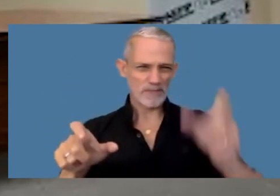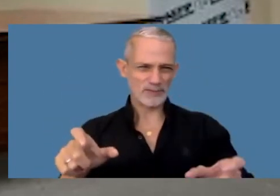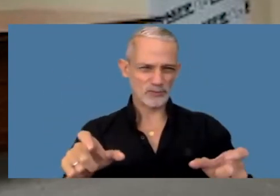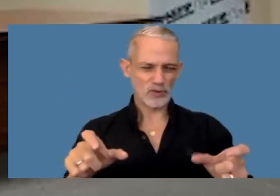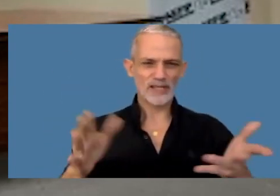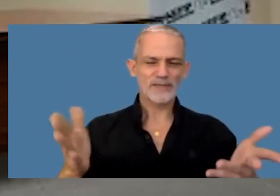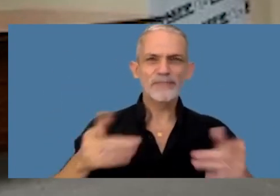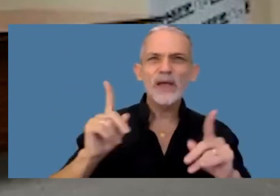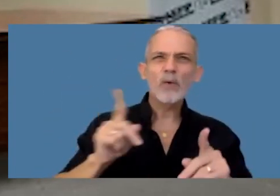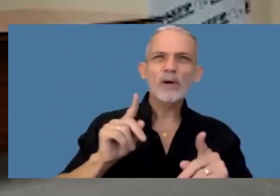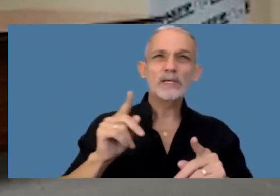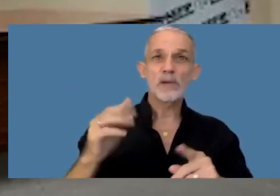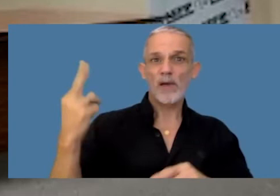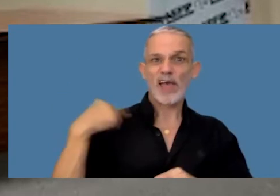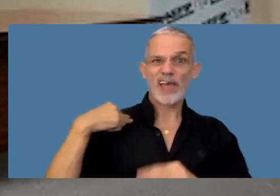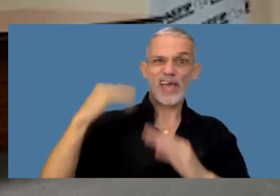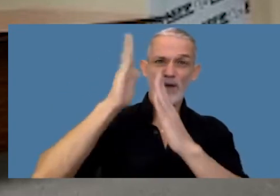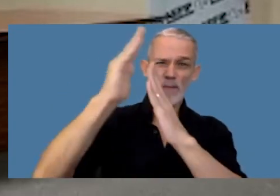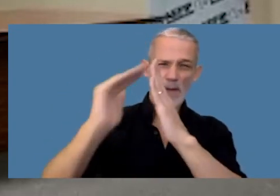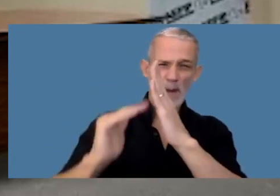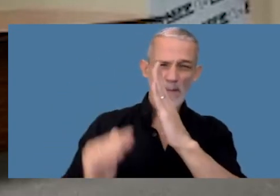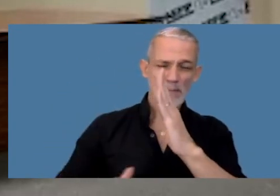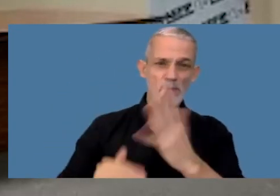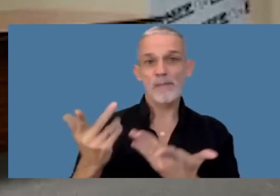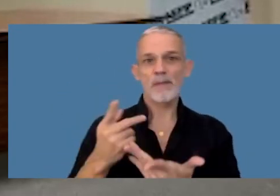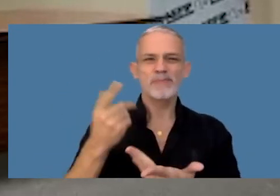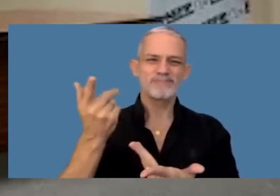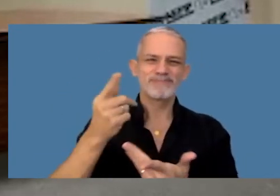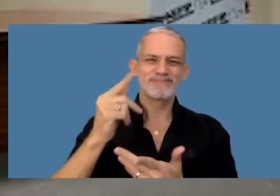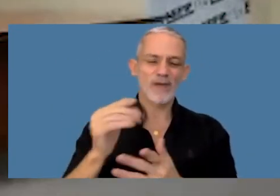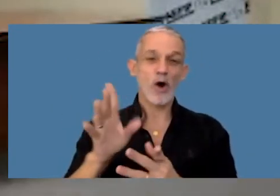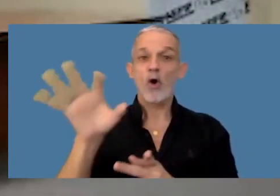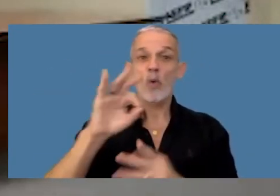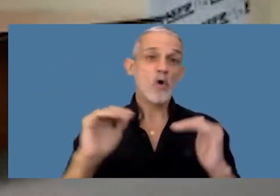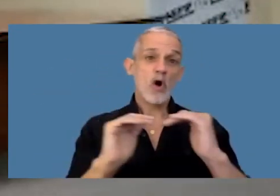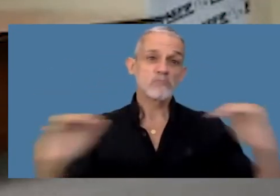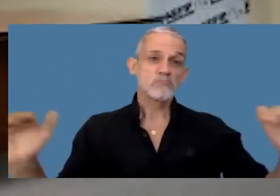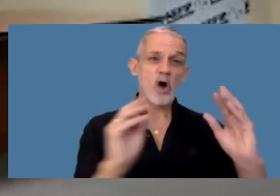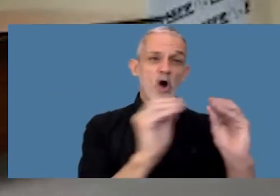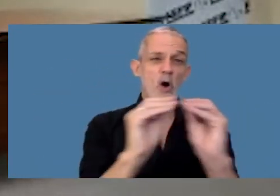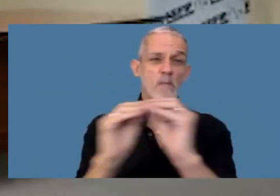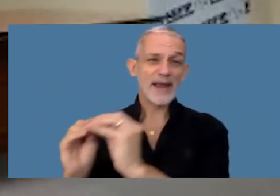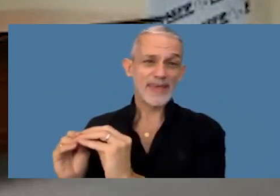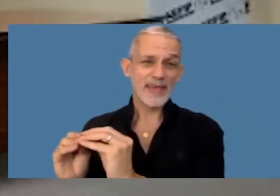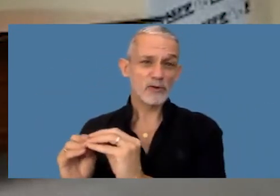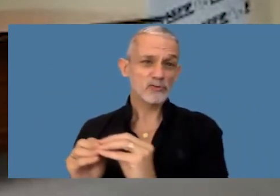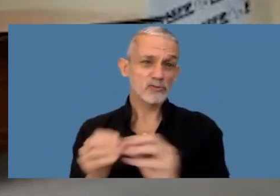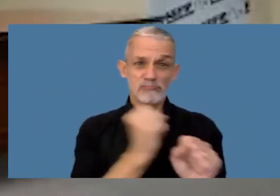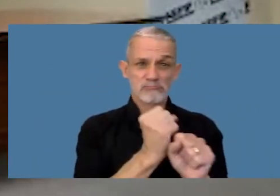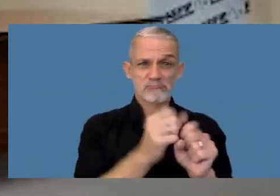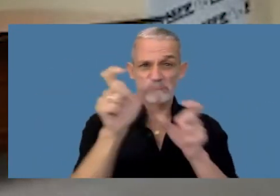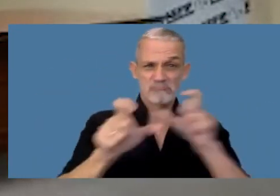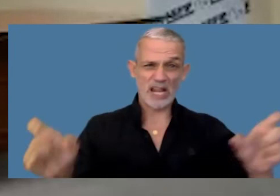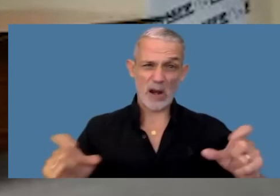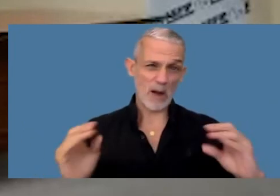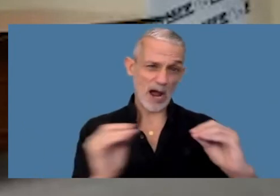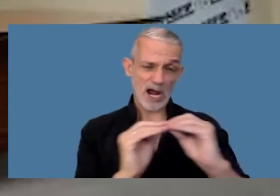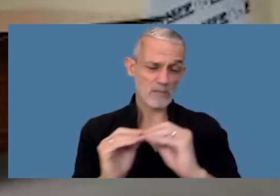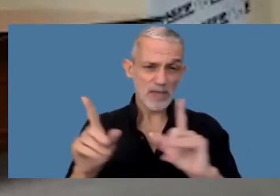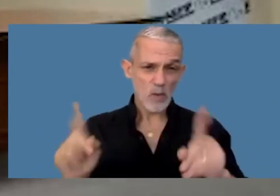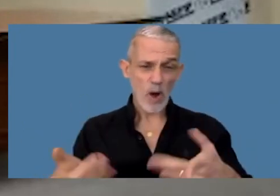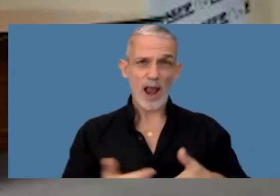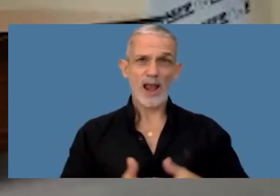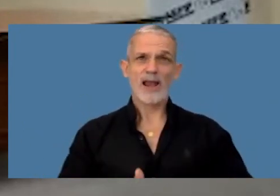Sea vertical, es decir, trabajador, empleador, o horizontal entre los trabajadores. Y